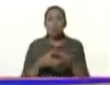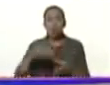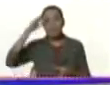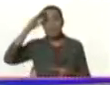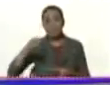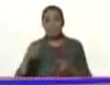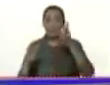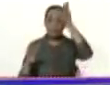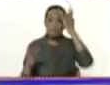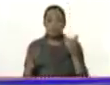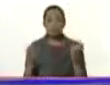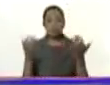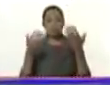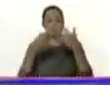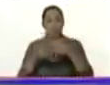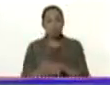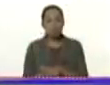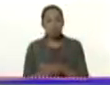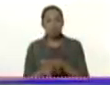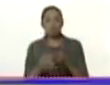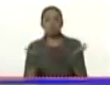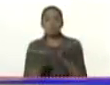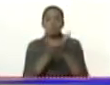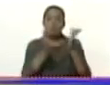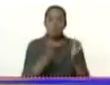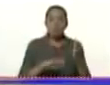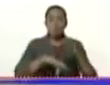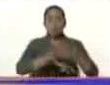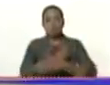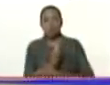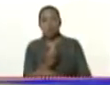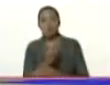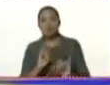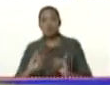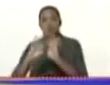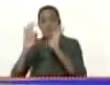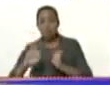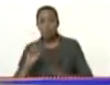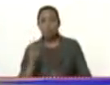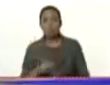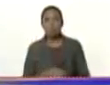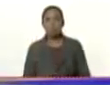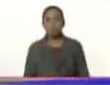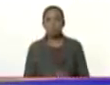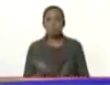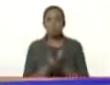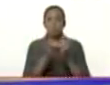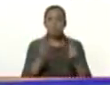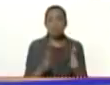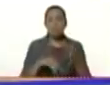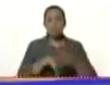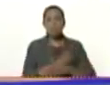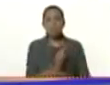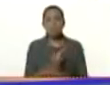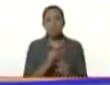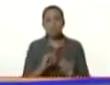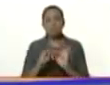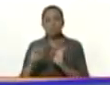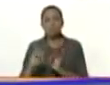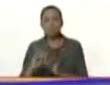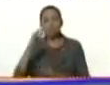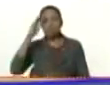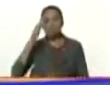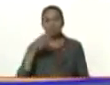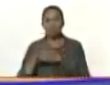cívico-militares de estudiantes universitarias y de estudiantes universitarios